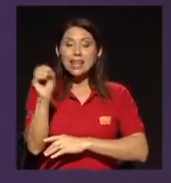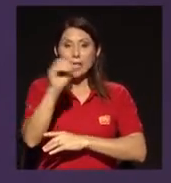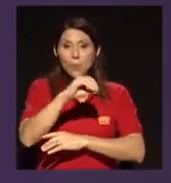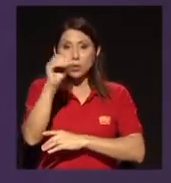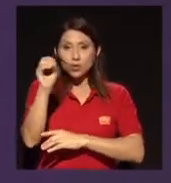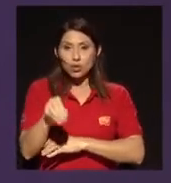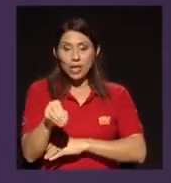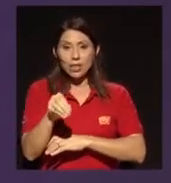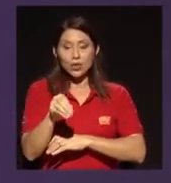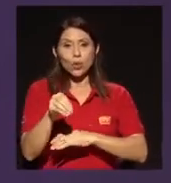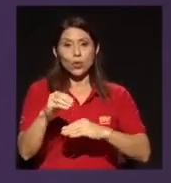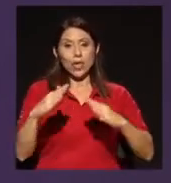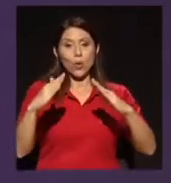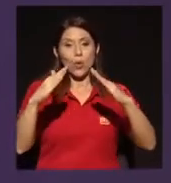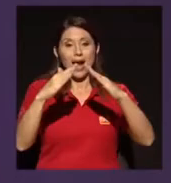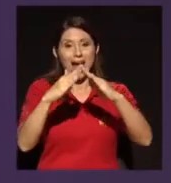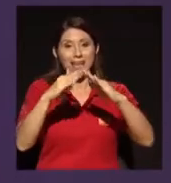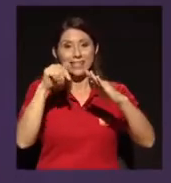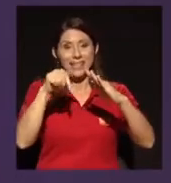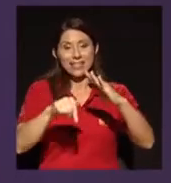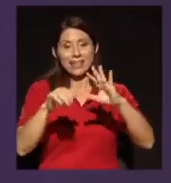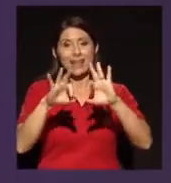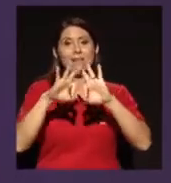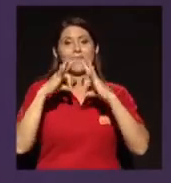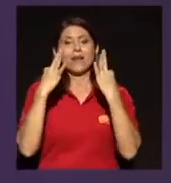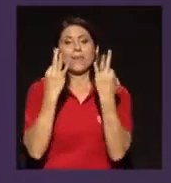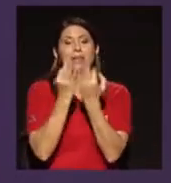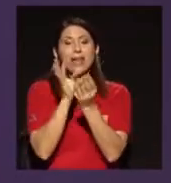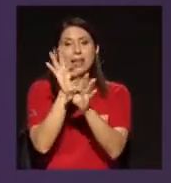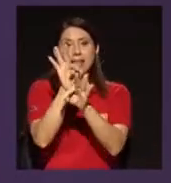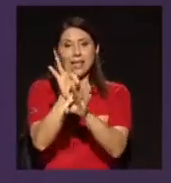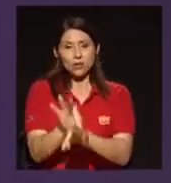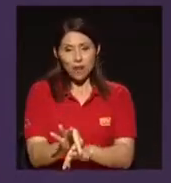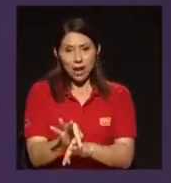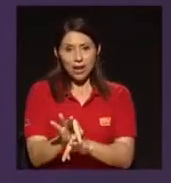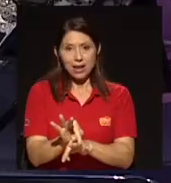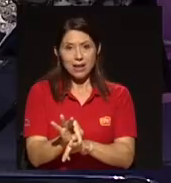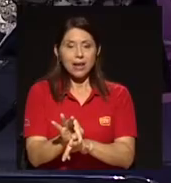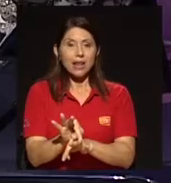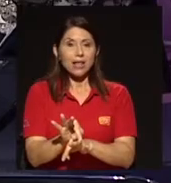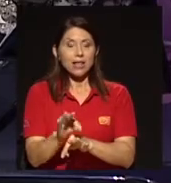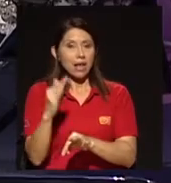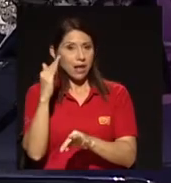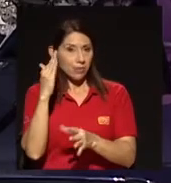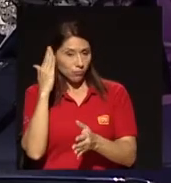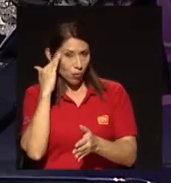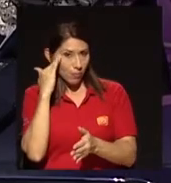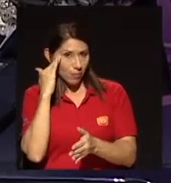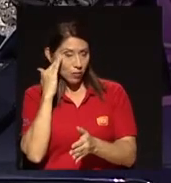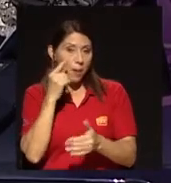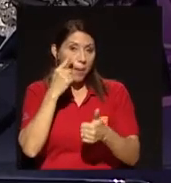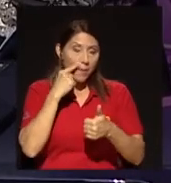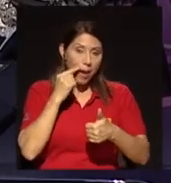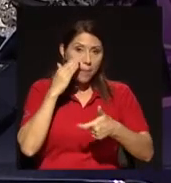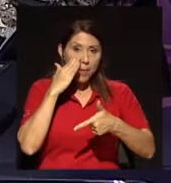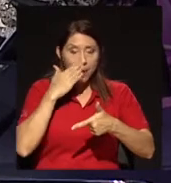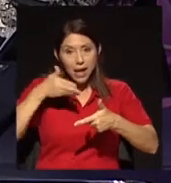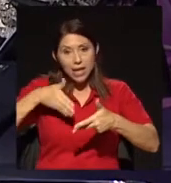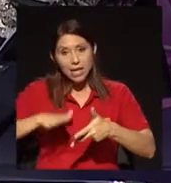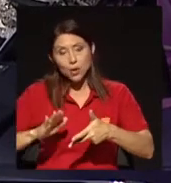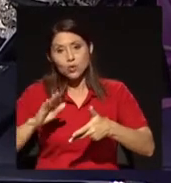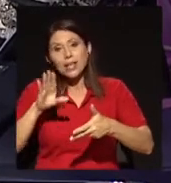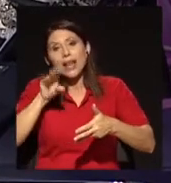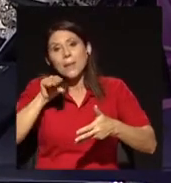formato familiar tradicional que conocemos de papá, mamá, hijos y ojalá el perro, que lo vemos en todos los